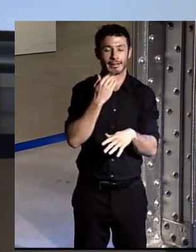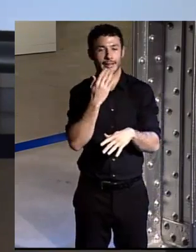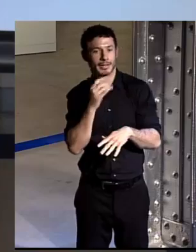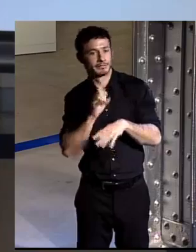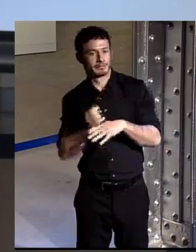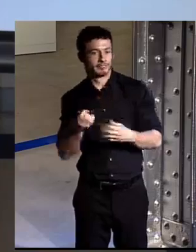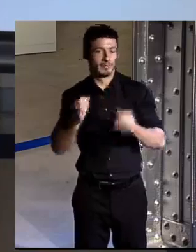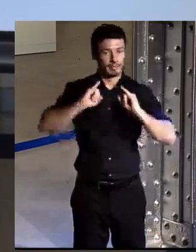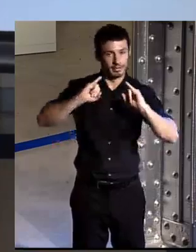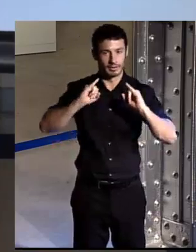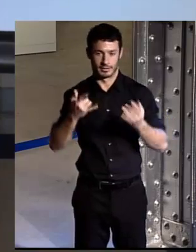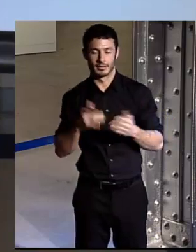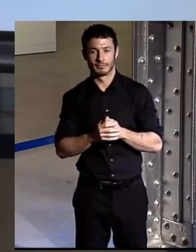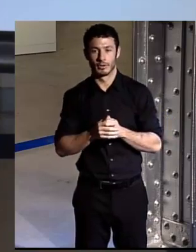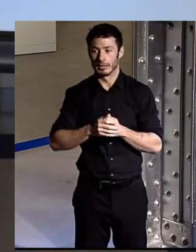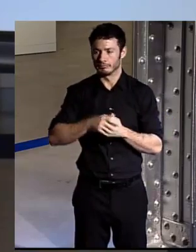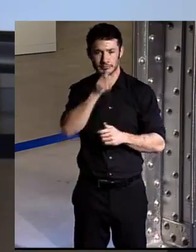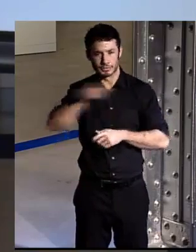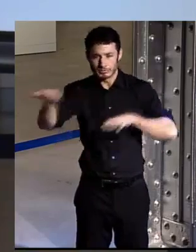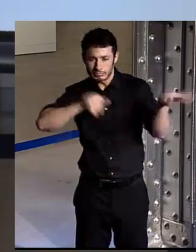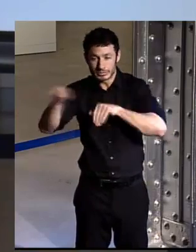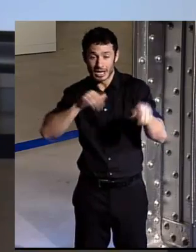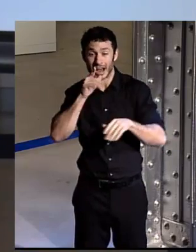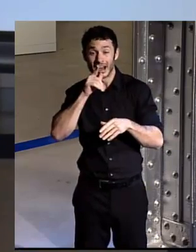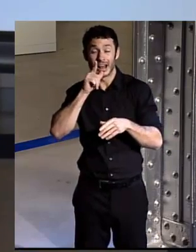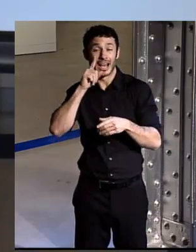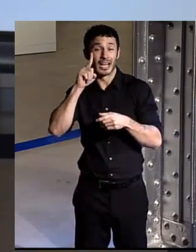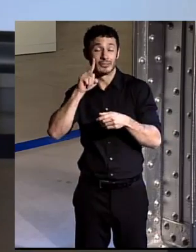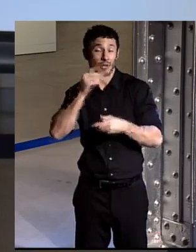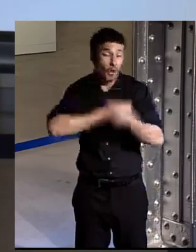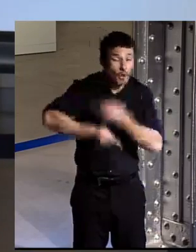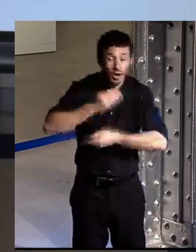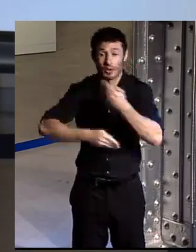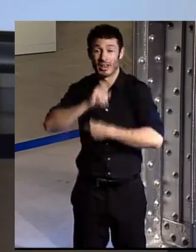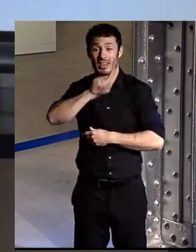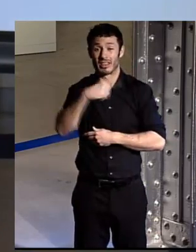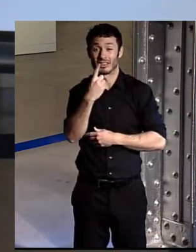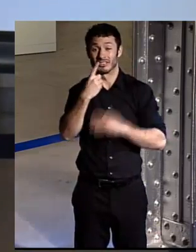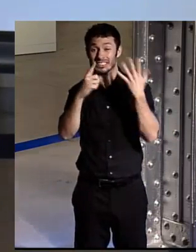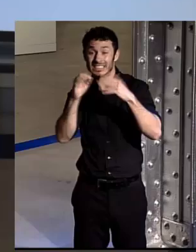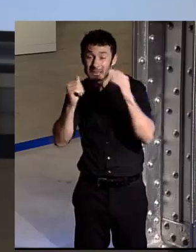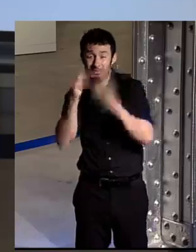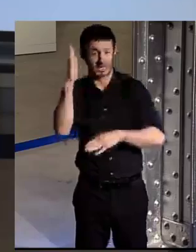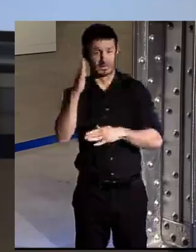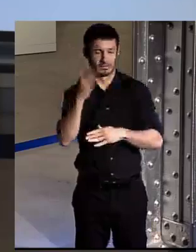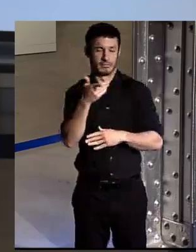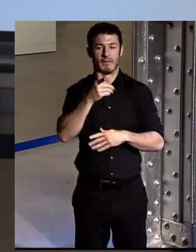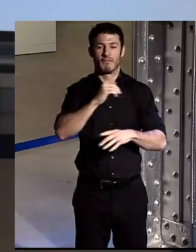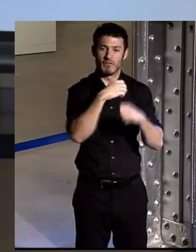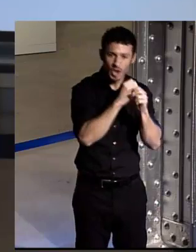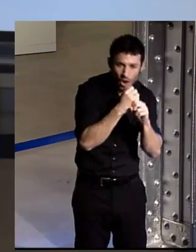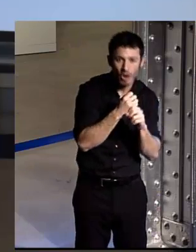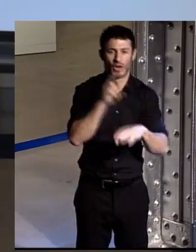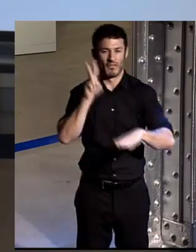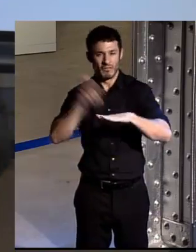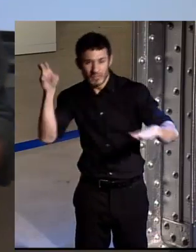a llamar a la gente, nos enredamos y ahora mismo somos más de 160 colaboradores, entre biólogos, científicos, sobre todo físicos, que son muy pesados, están en todas